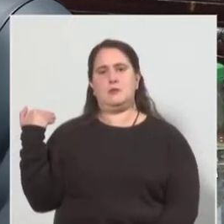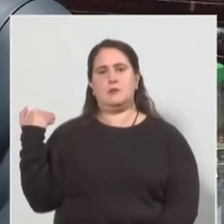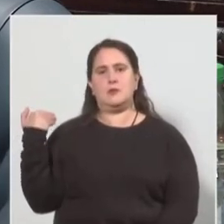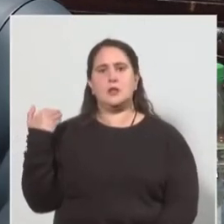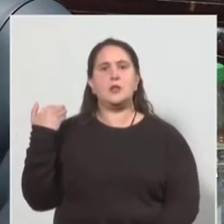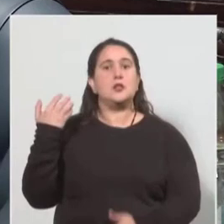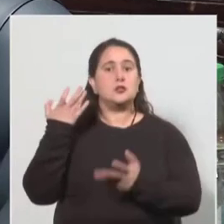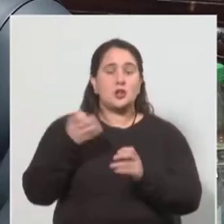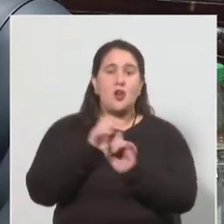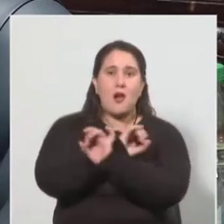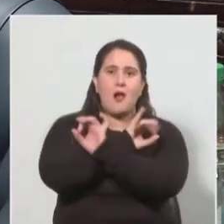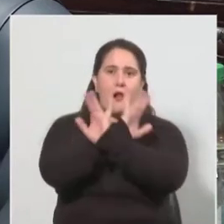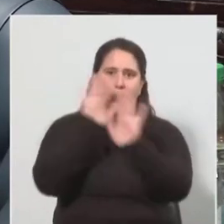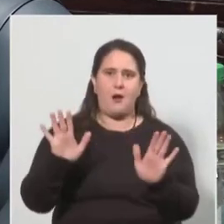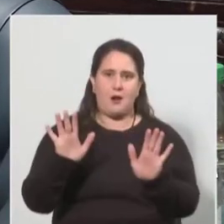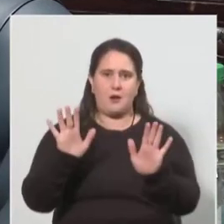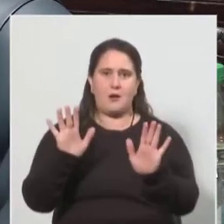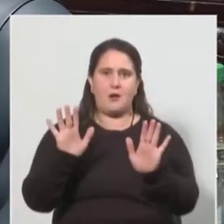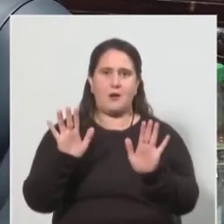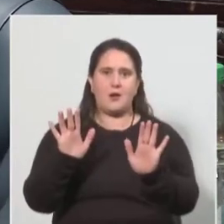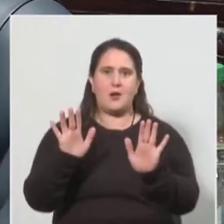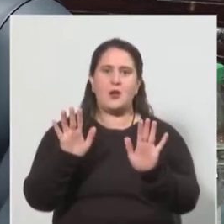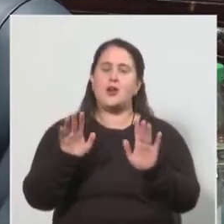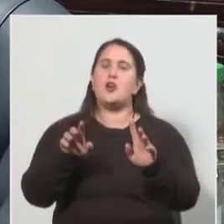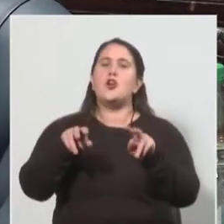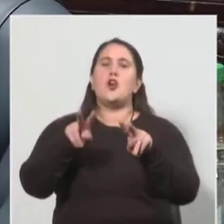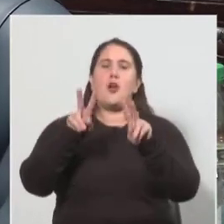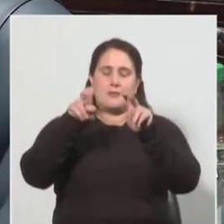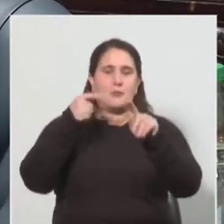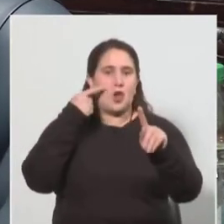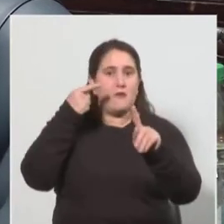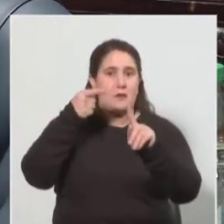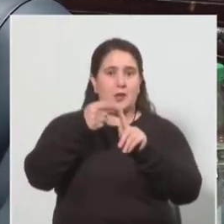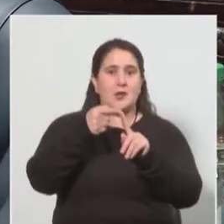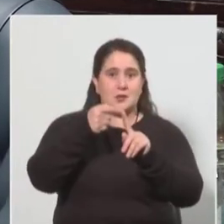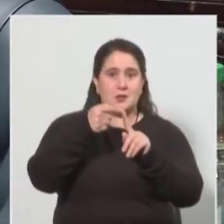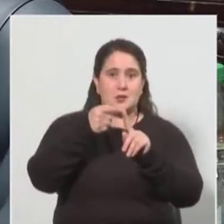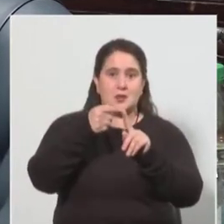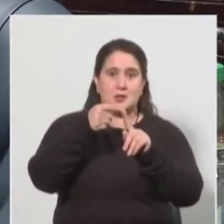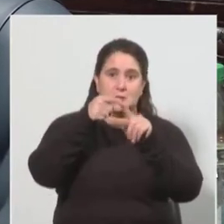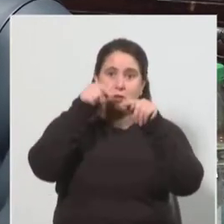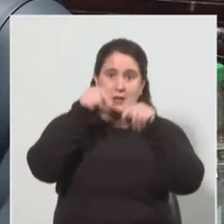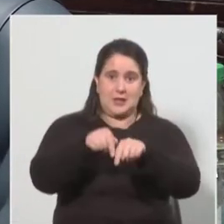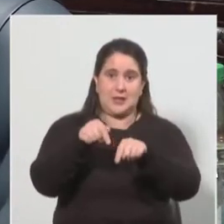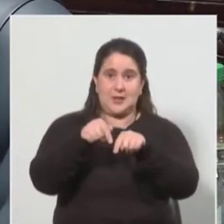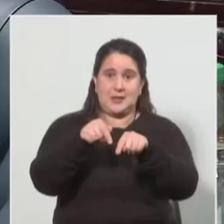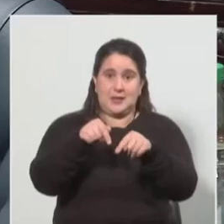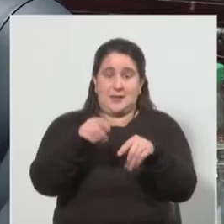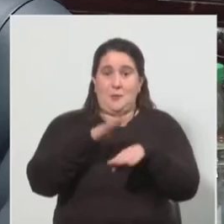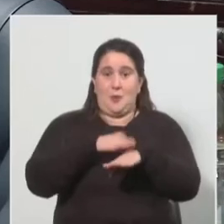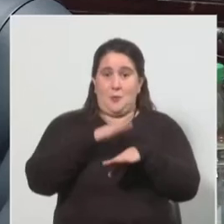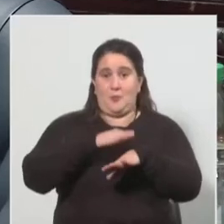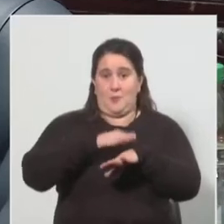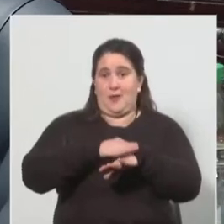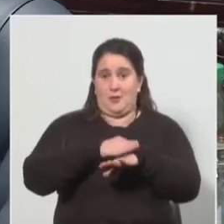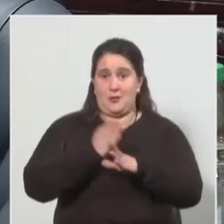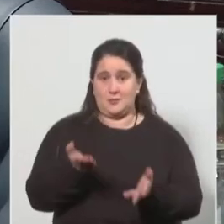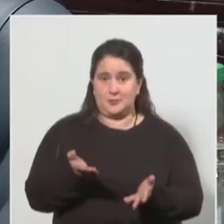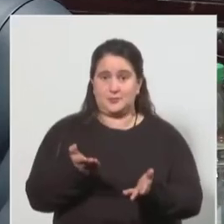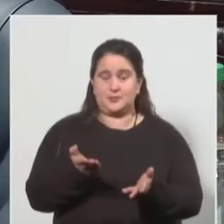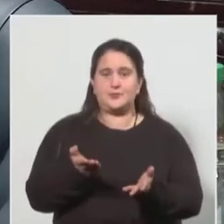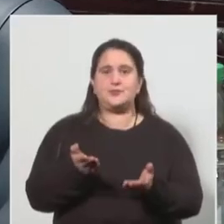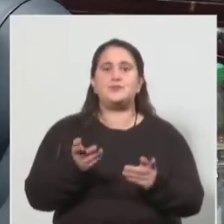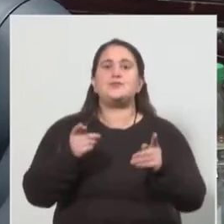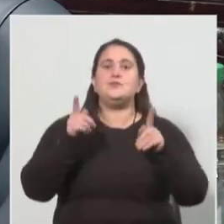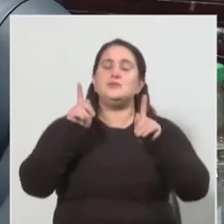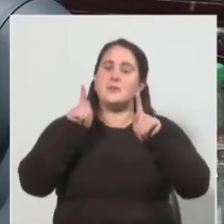Queremos ser claros acerca del talante y el objetivo con el que asumimos esta instancia parlamentaria.